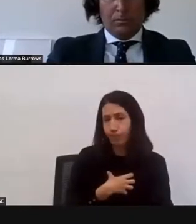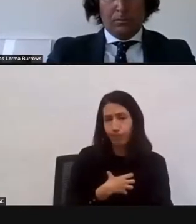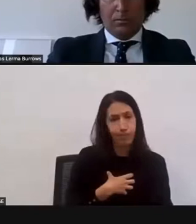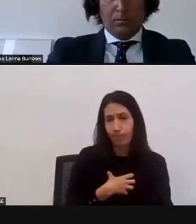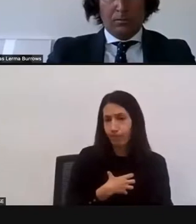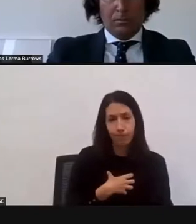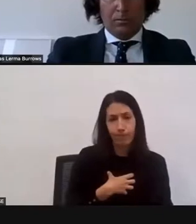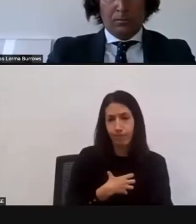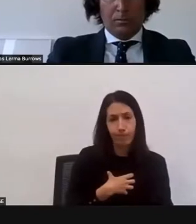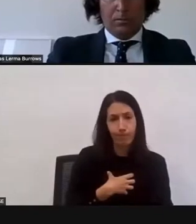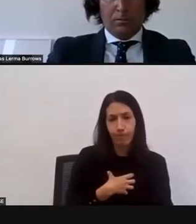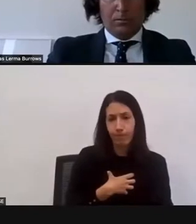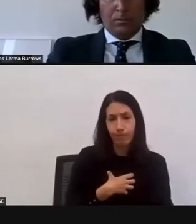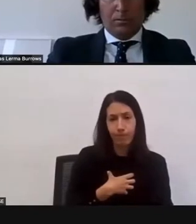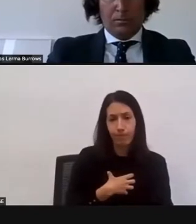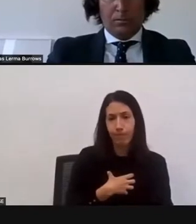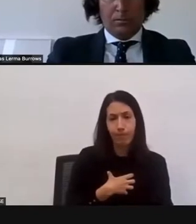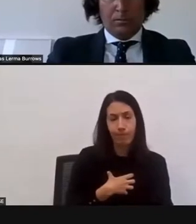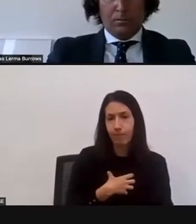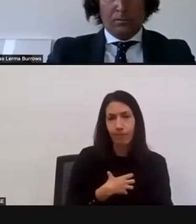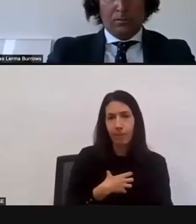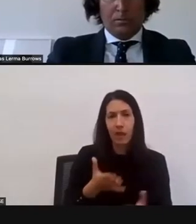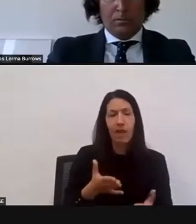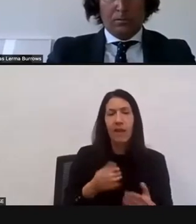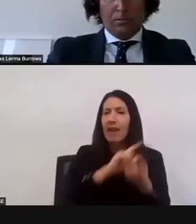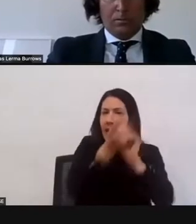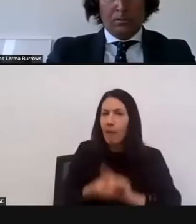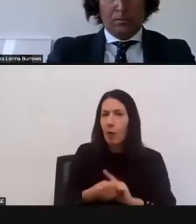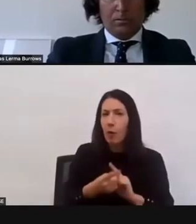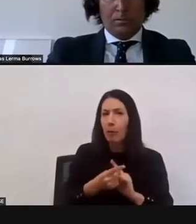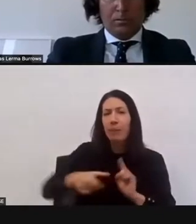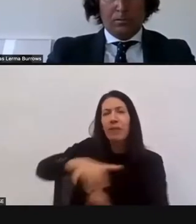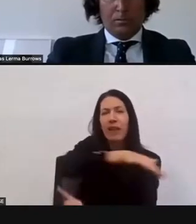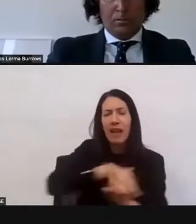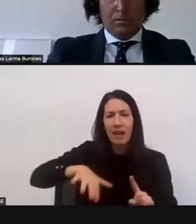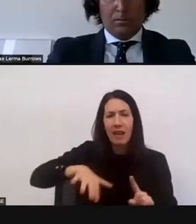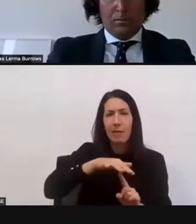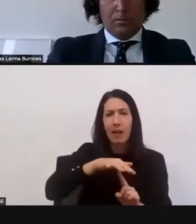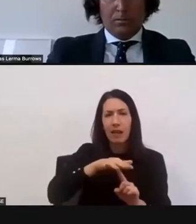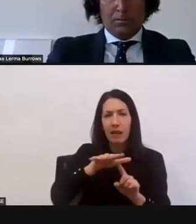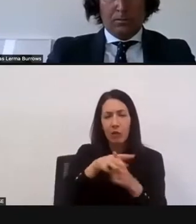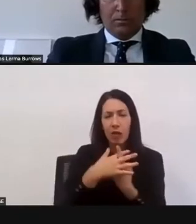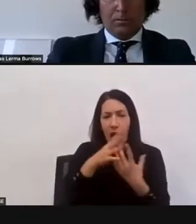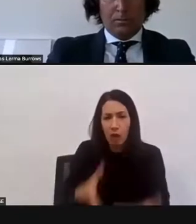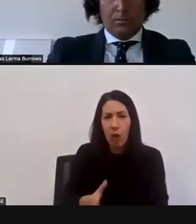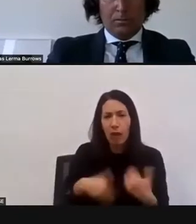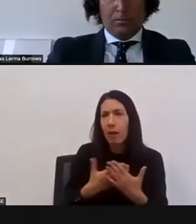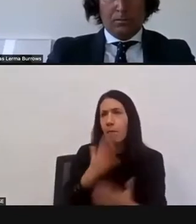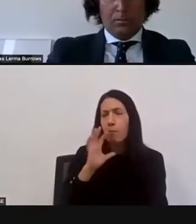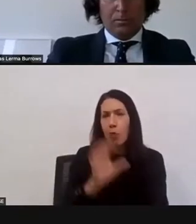ayuda a cambiar este clima, ¿no? en los cuales la burla,